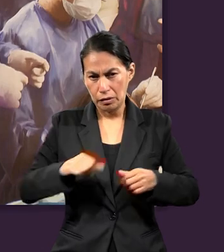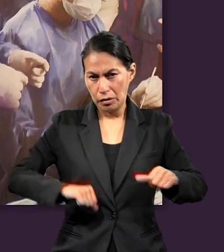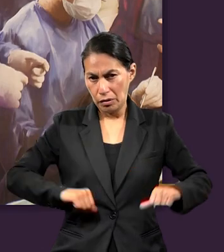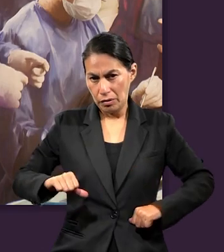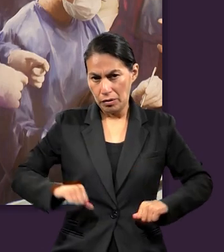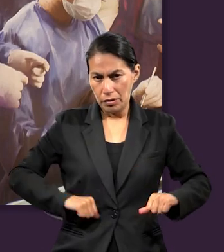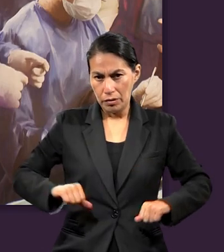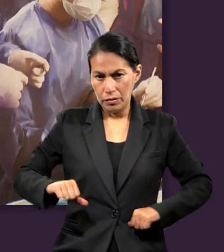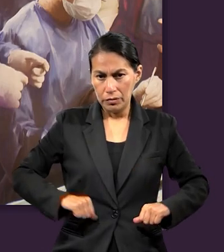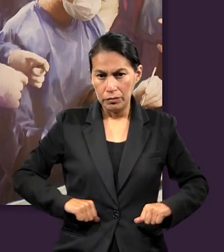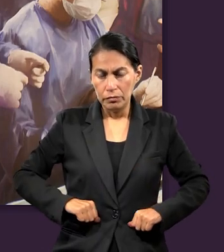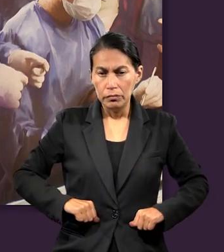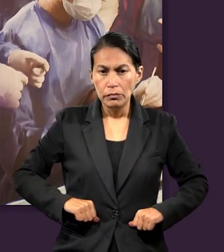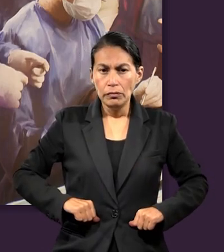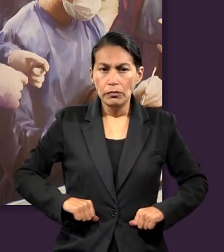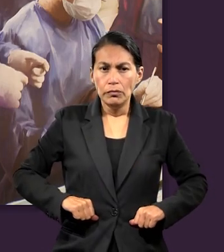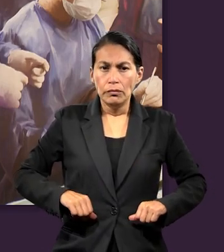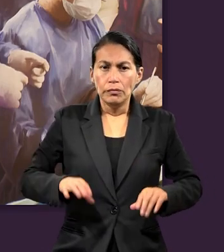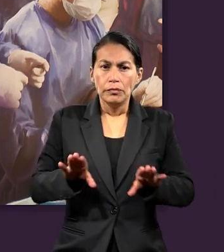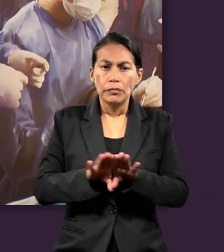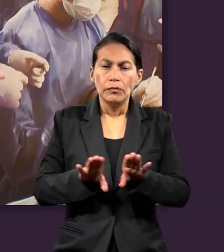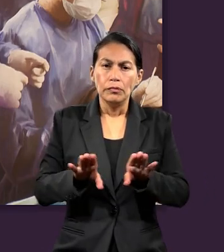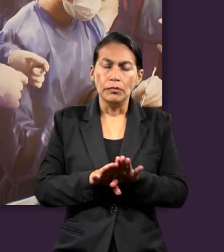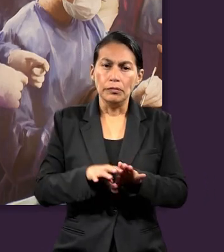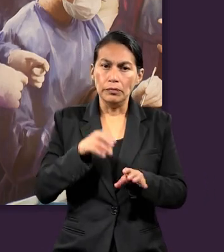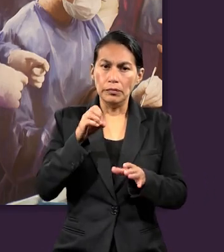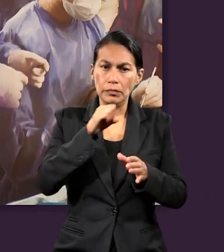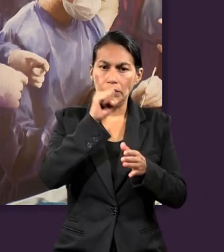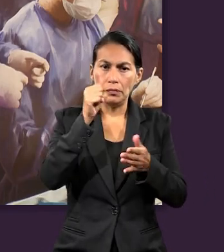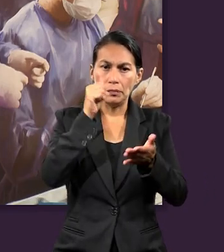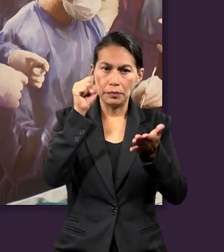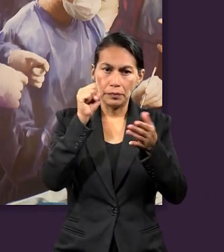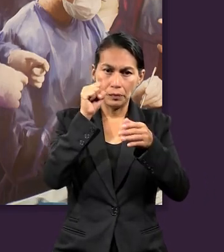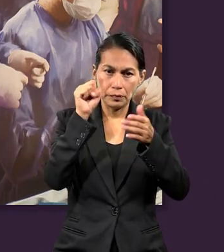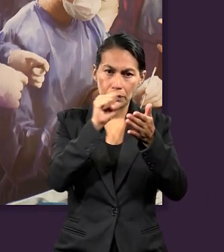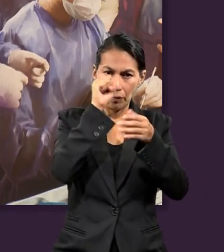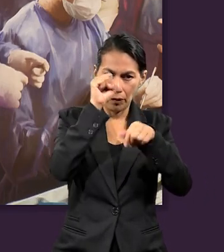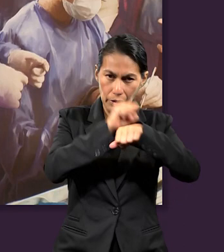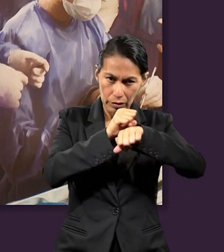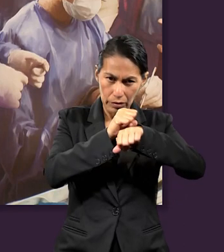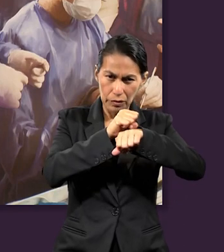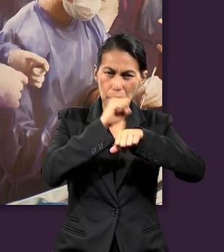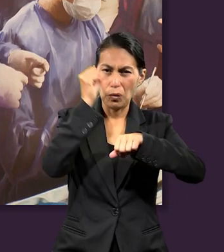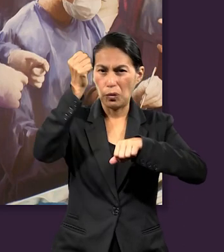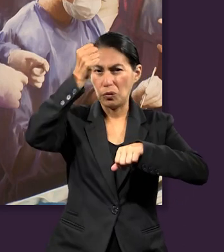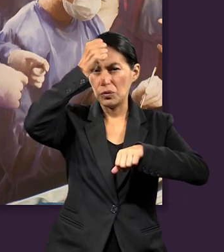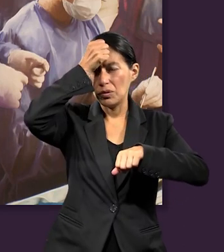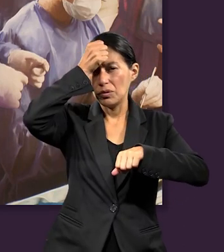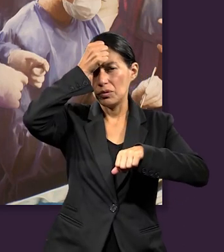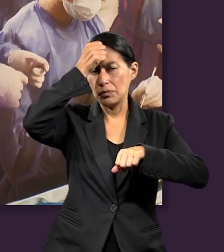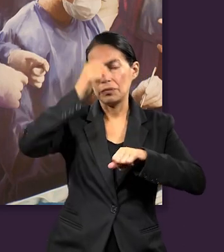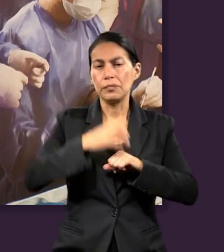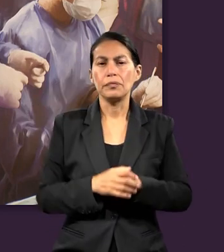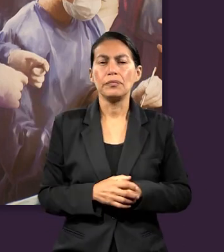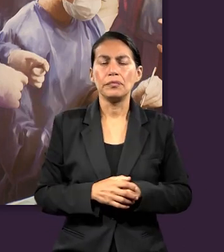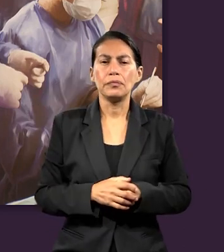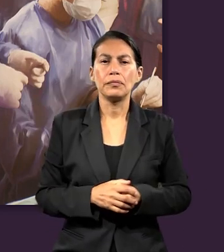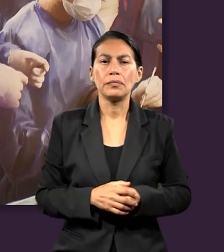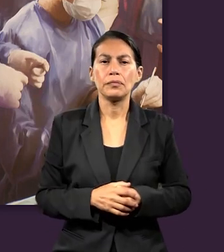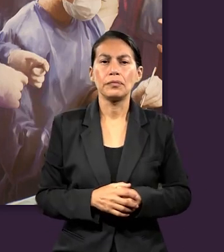de del impacto que que va a tener esta esta marca y es que va puesta en la frente